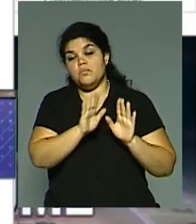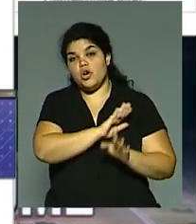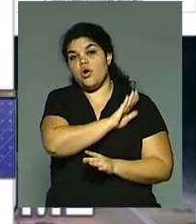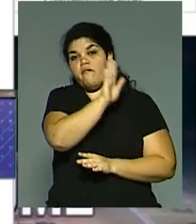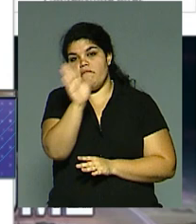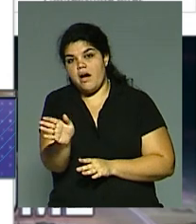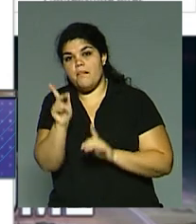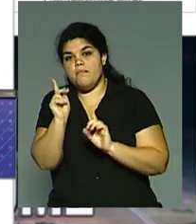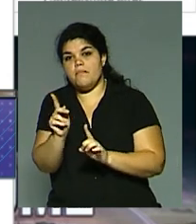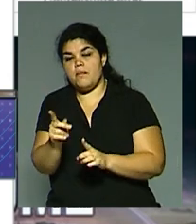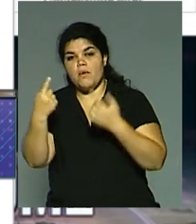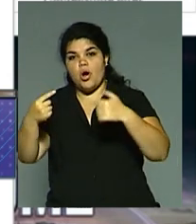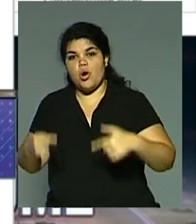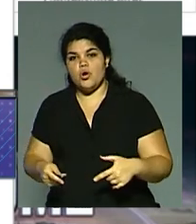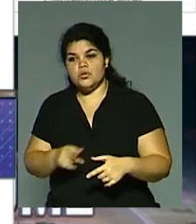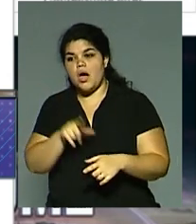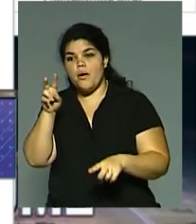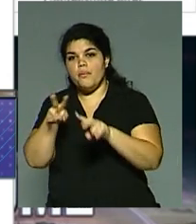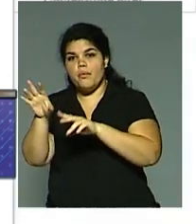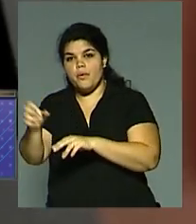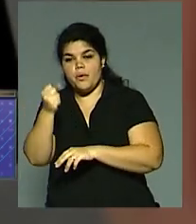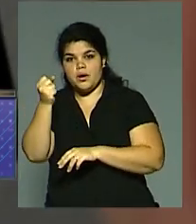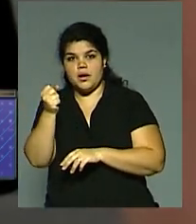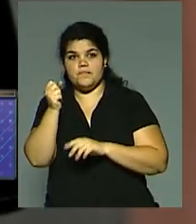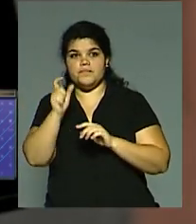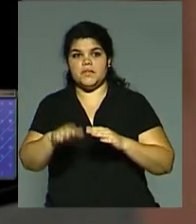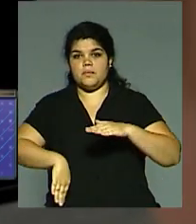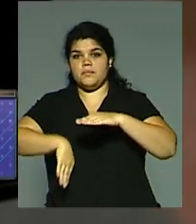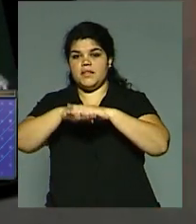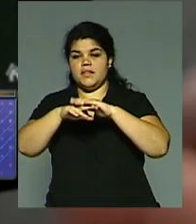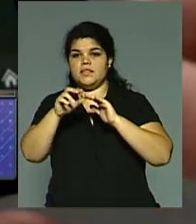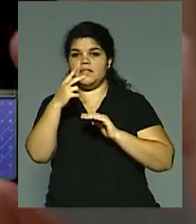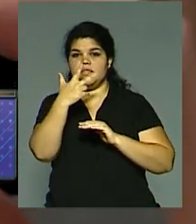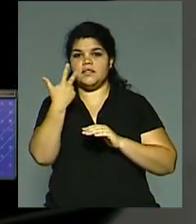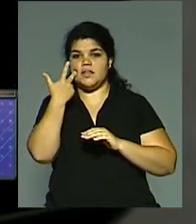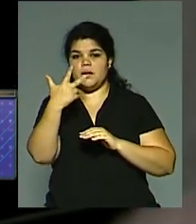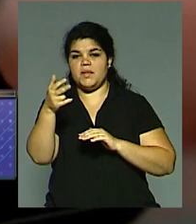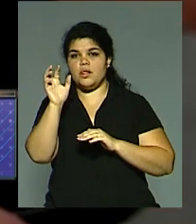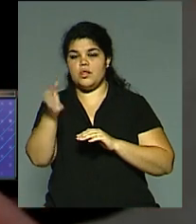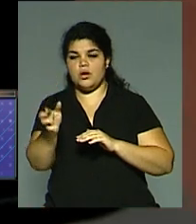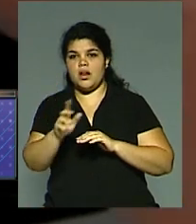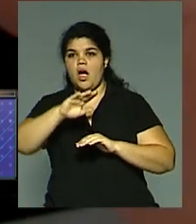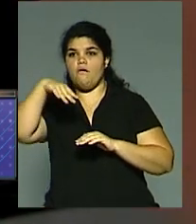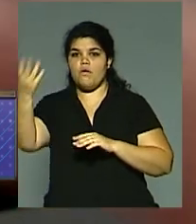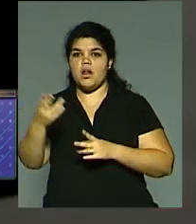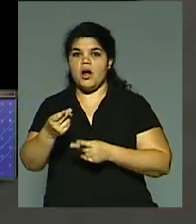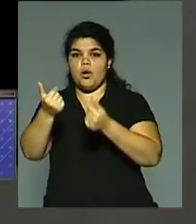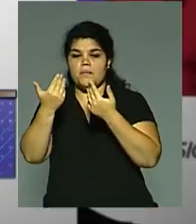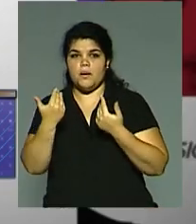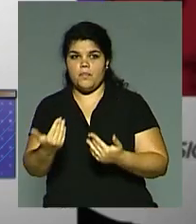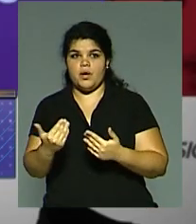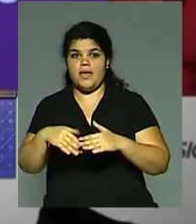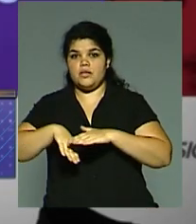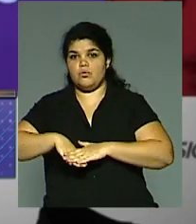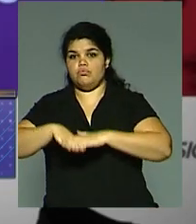aduana a buscar el producto. Y además subieron el monto. Hasta $3,000 podemos comprar algo de afuera y podemos recibirlo. Que eso